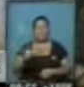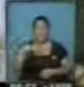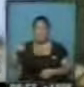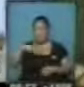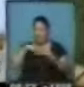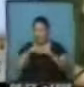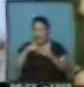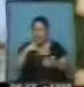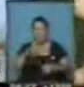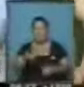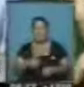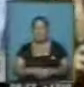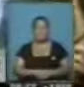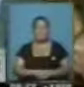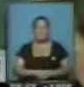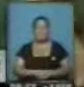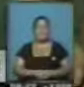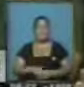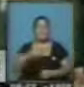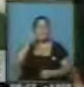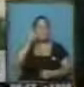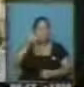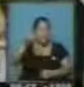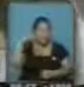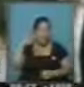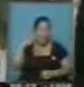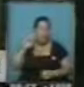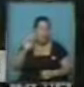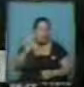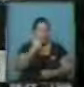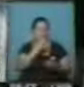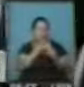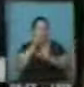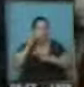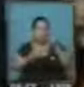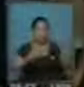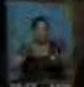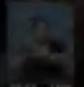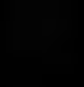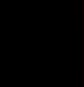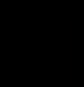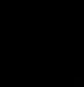compañeros, ya se ha llevado la vida de bastantes trabajadores en la ciudad de Buenos Aires.